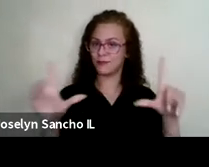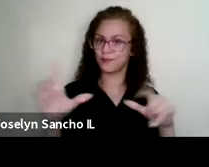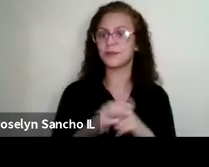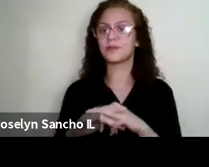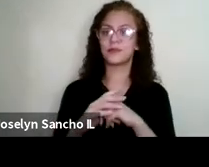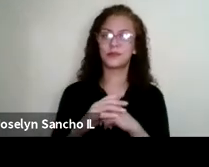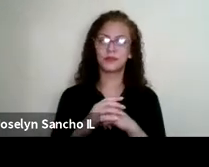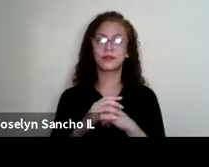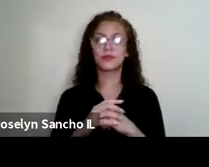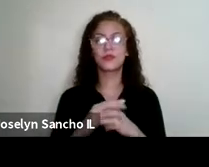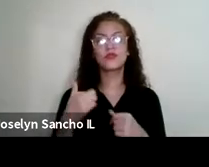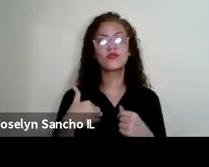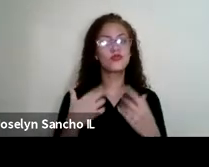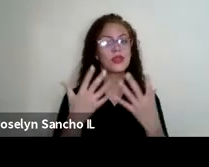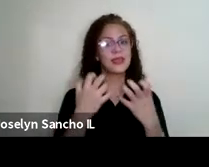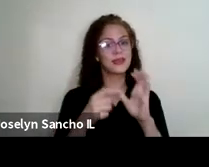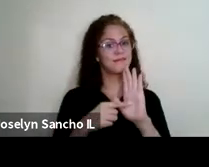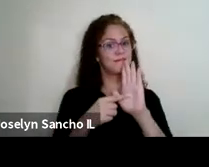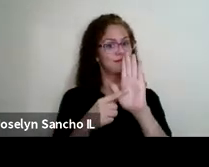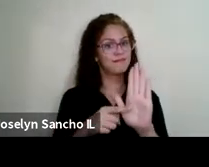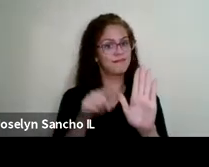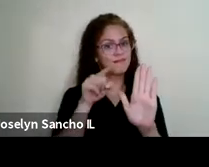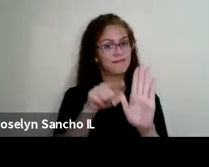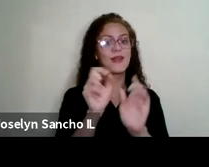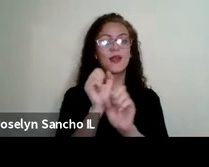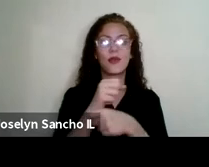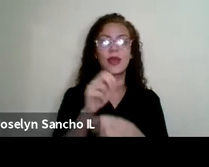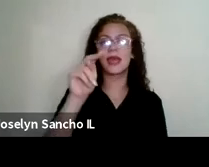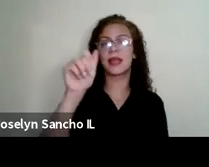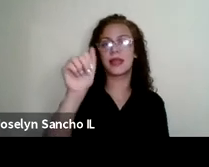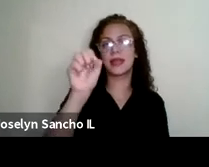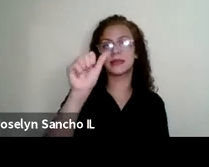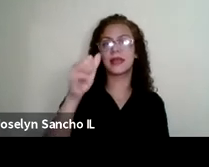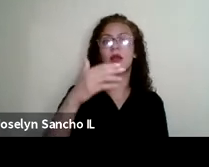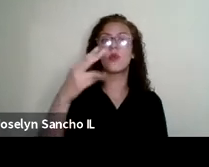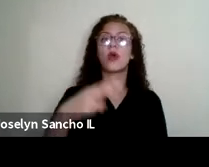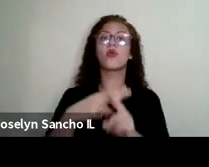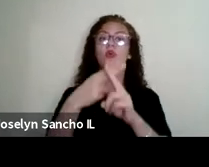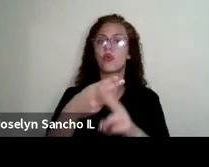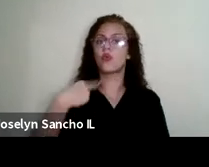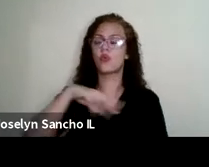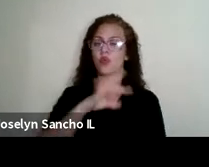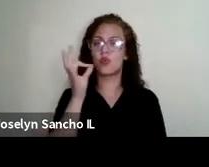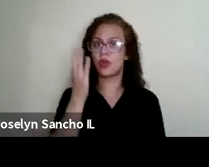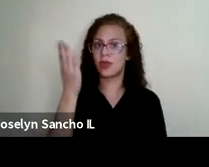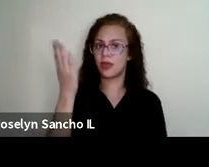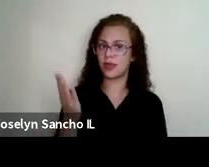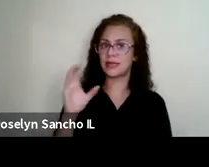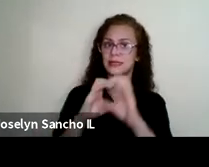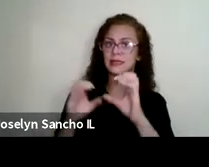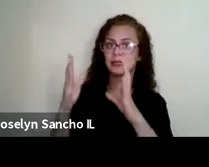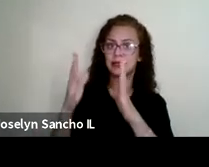Quería enseñarles este post. Este post lo hizo la NASA cuando nombró a nuestra